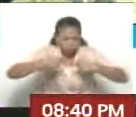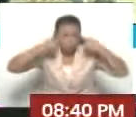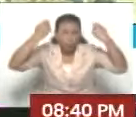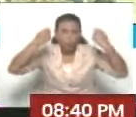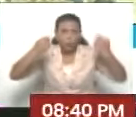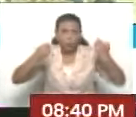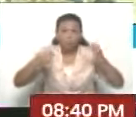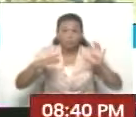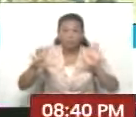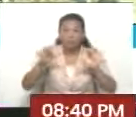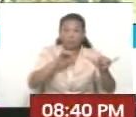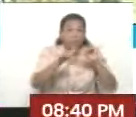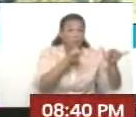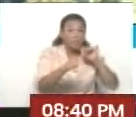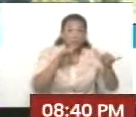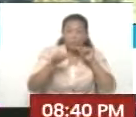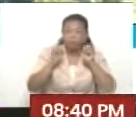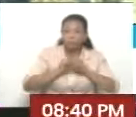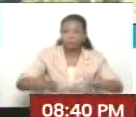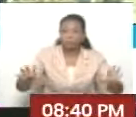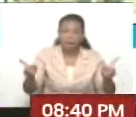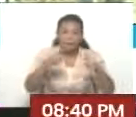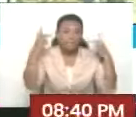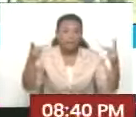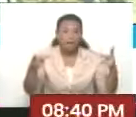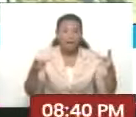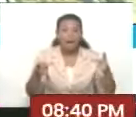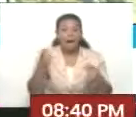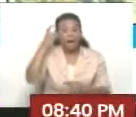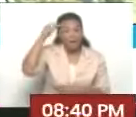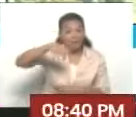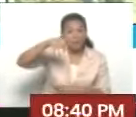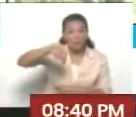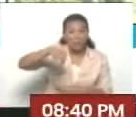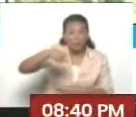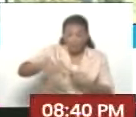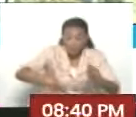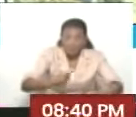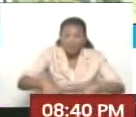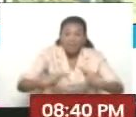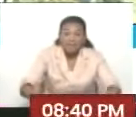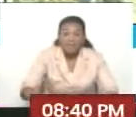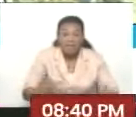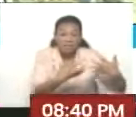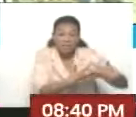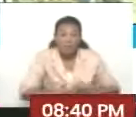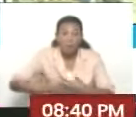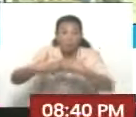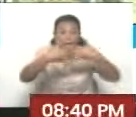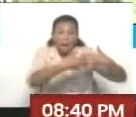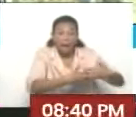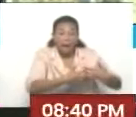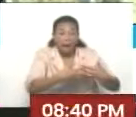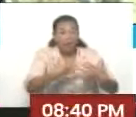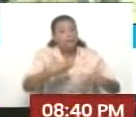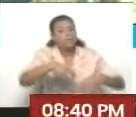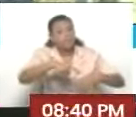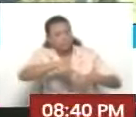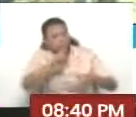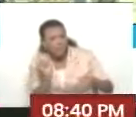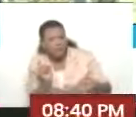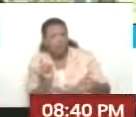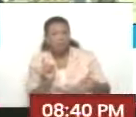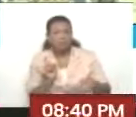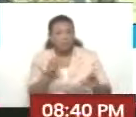lo sacó en los medios de entonces. Entonces, fíjate, soldados estadounidenses activos y retirados